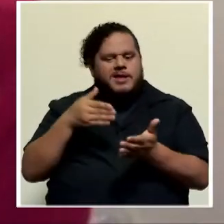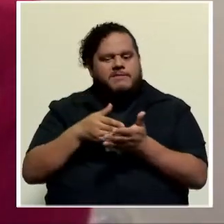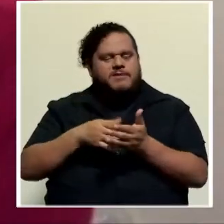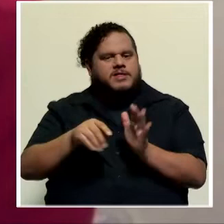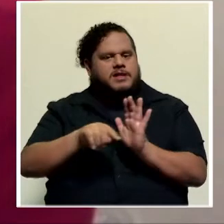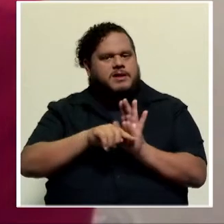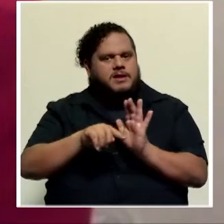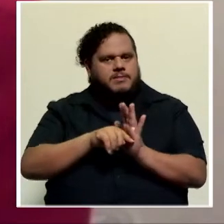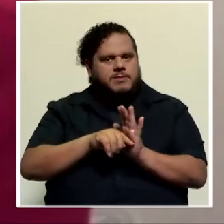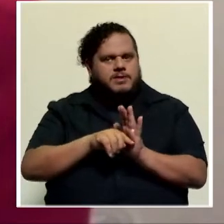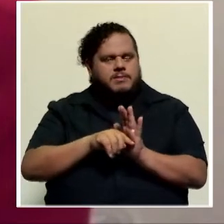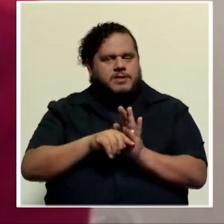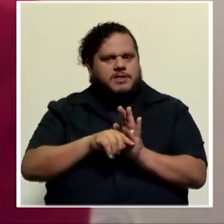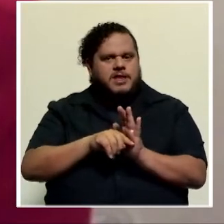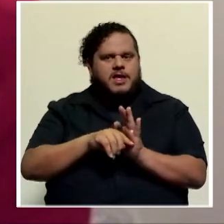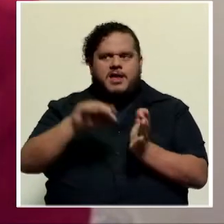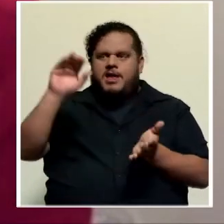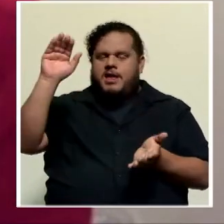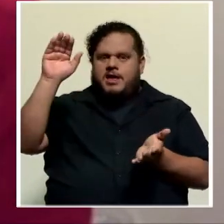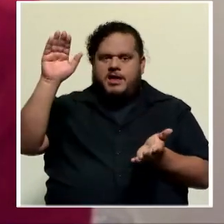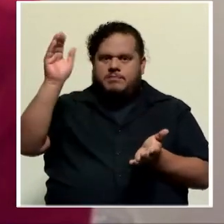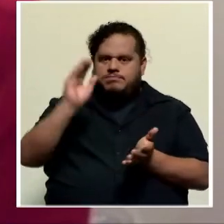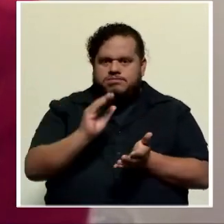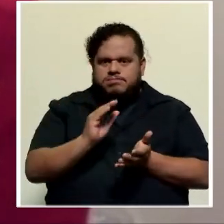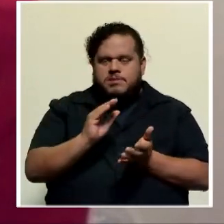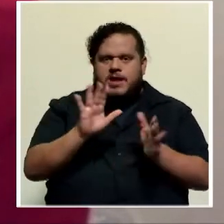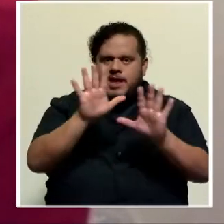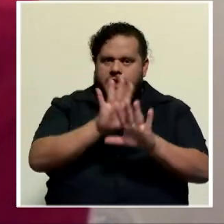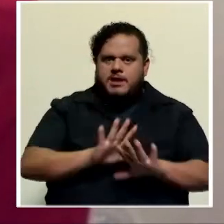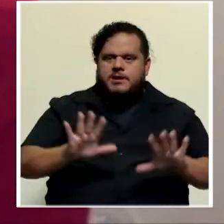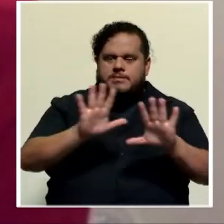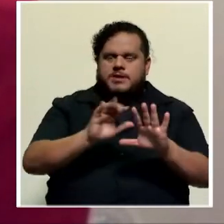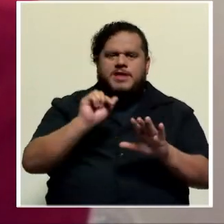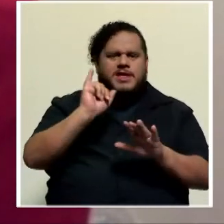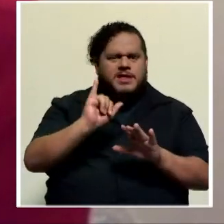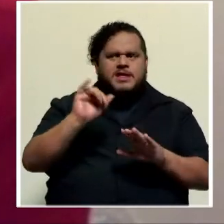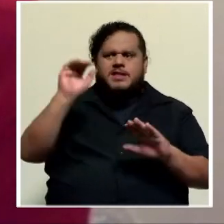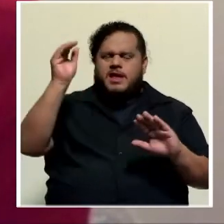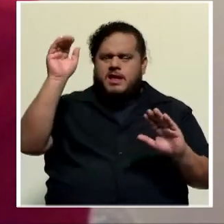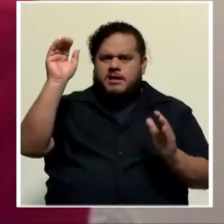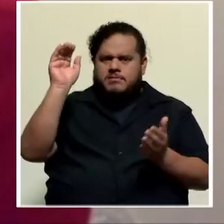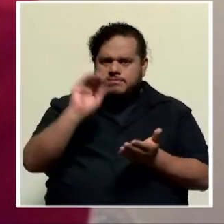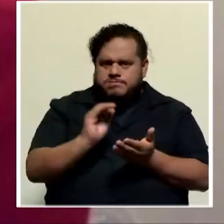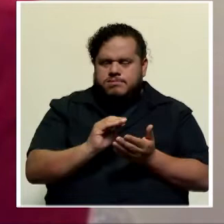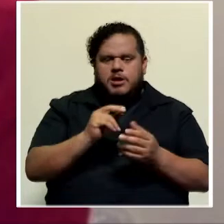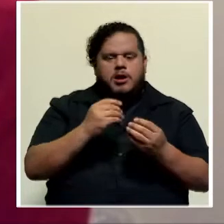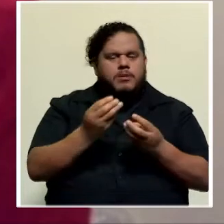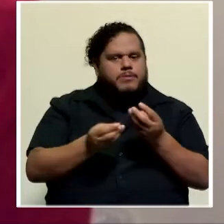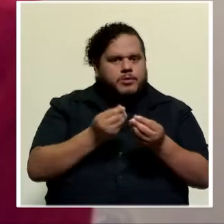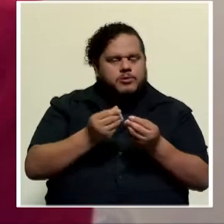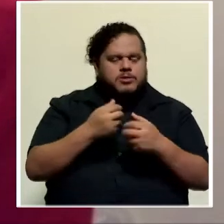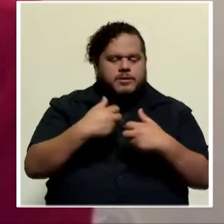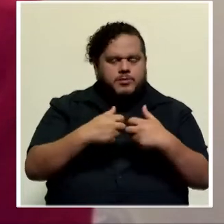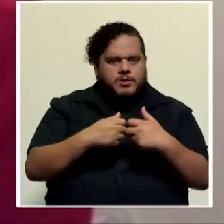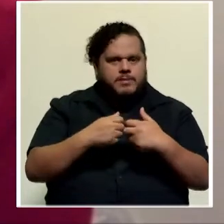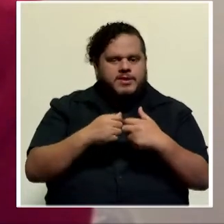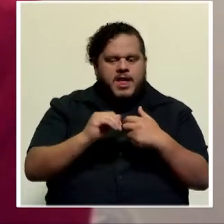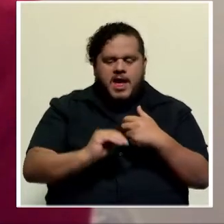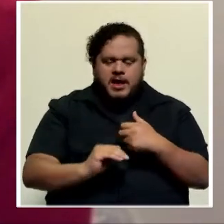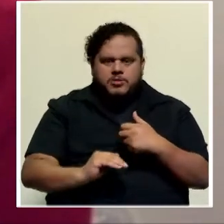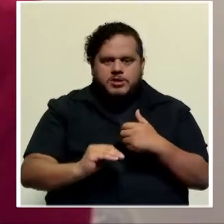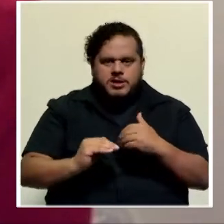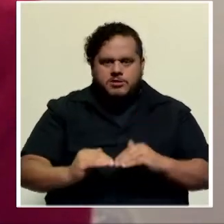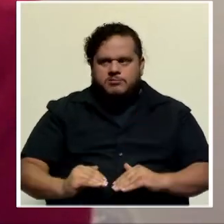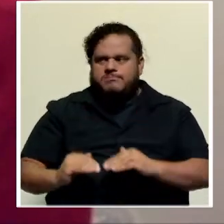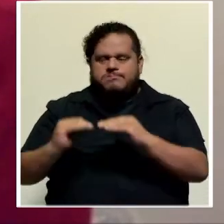negativamente, degradan el medio ambiente, y esa degradación va a causar efectos a las generaciones, a los niños